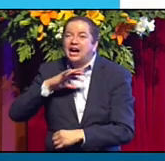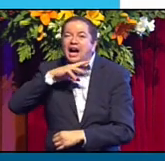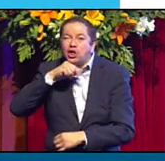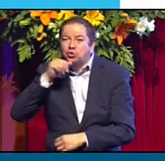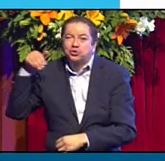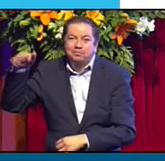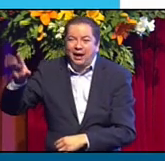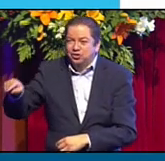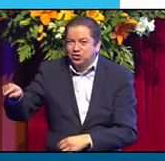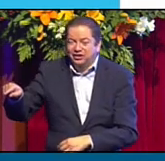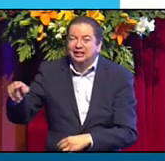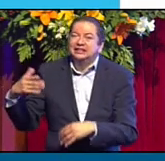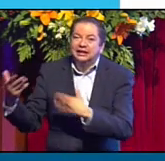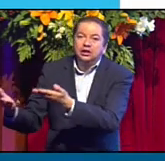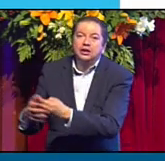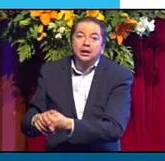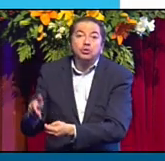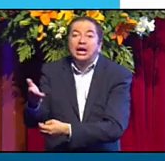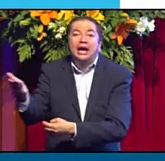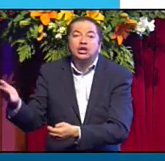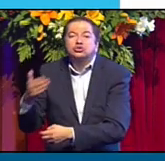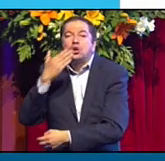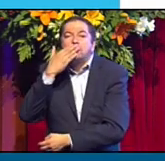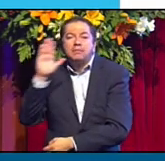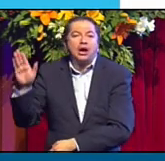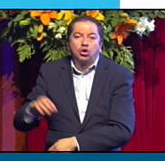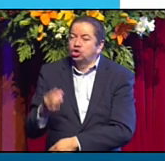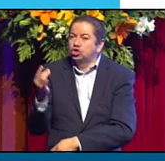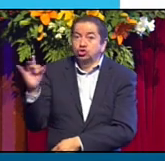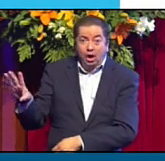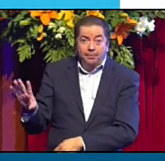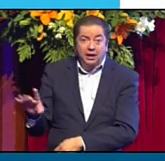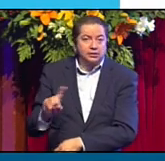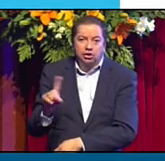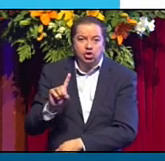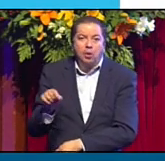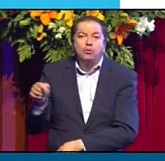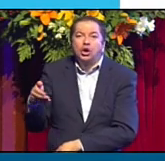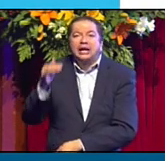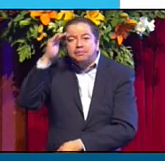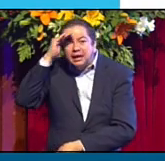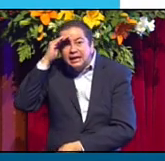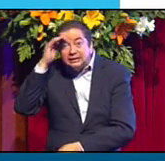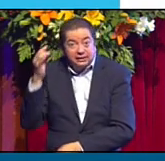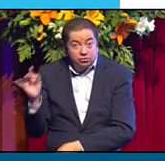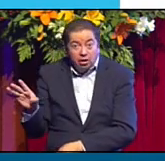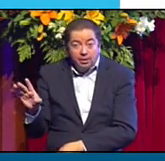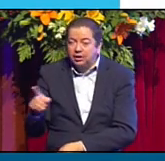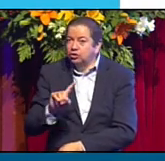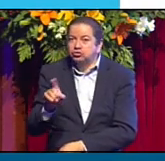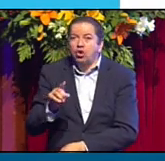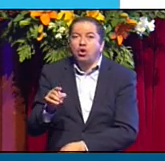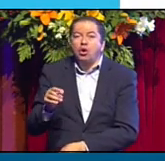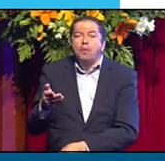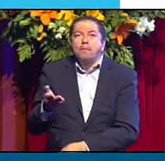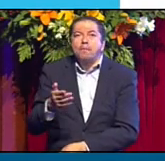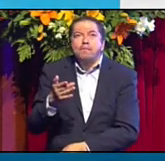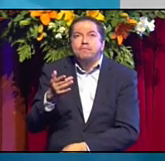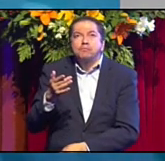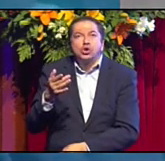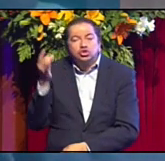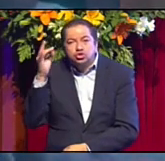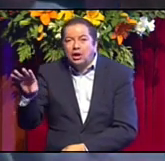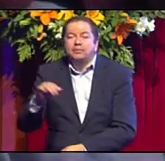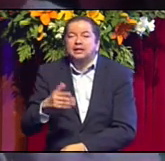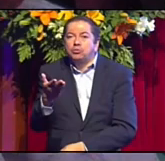mayores, pero no solo porque sean los mejores, no solo porque son los que tienen experiencia, no solo por los que hicieron el trabajo antes